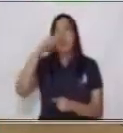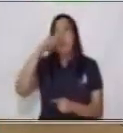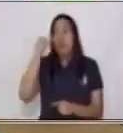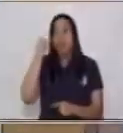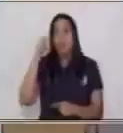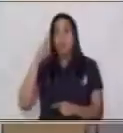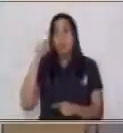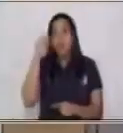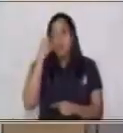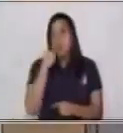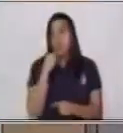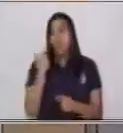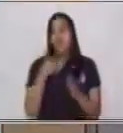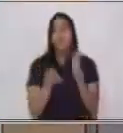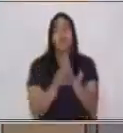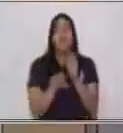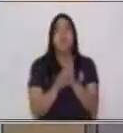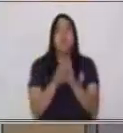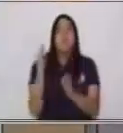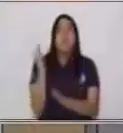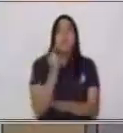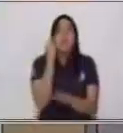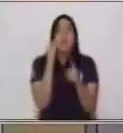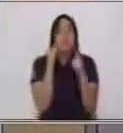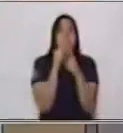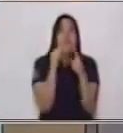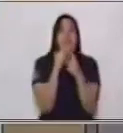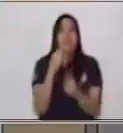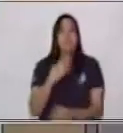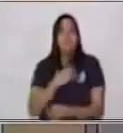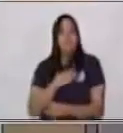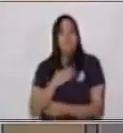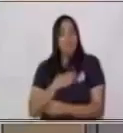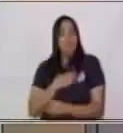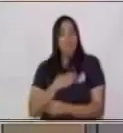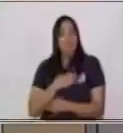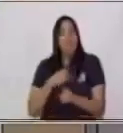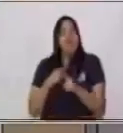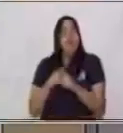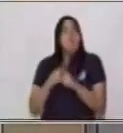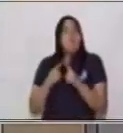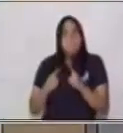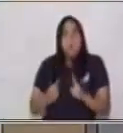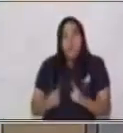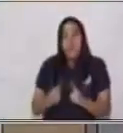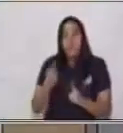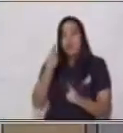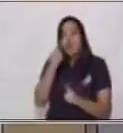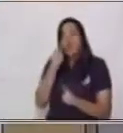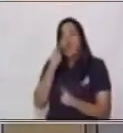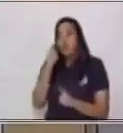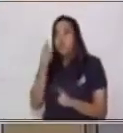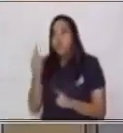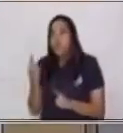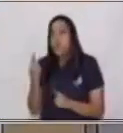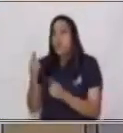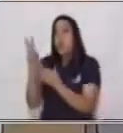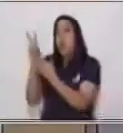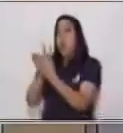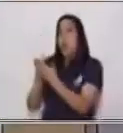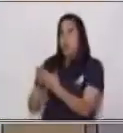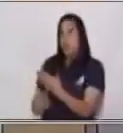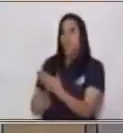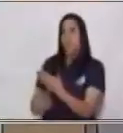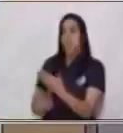de palabras propias, nuestras propias palabras, pero basándonos en el texto, sin emitir opinión. Y